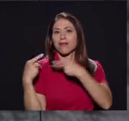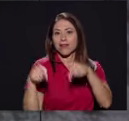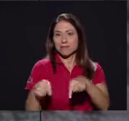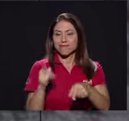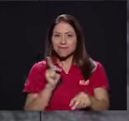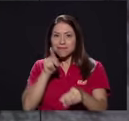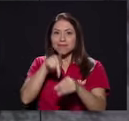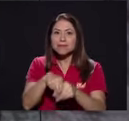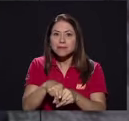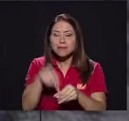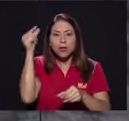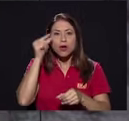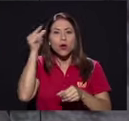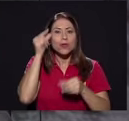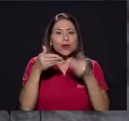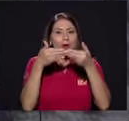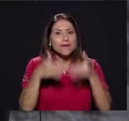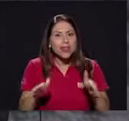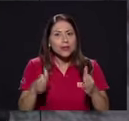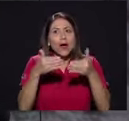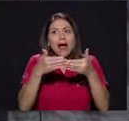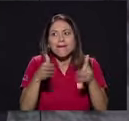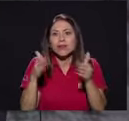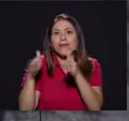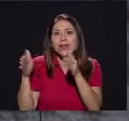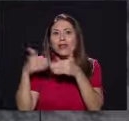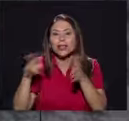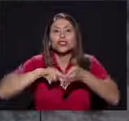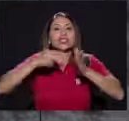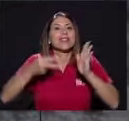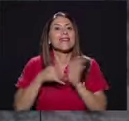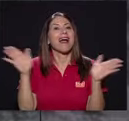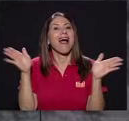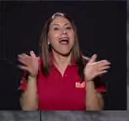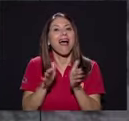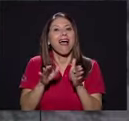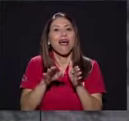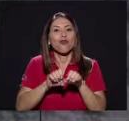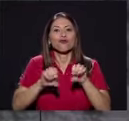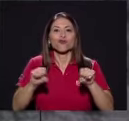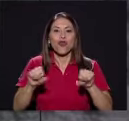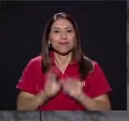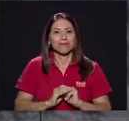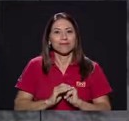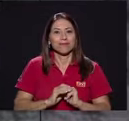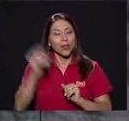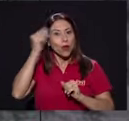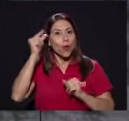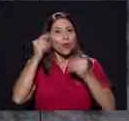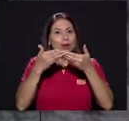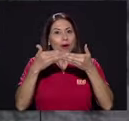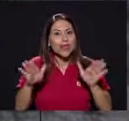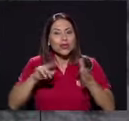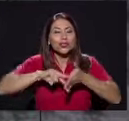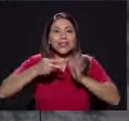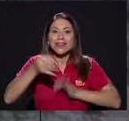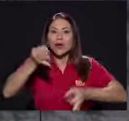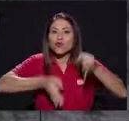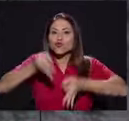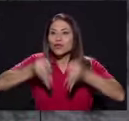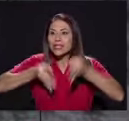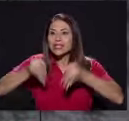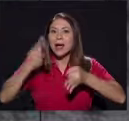aquello. En definitiva, gobierno abierto, mientras más gobierno abierto, menor corrupción, mientras más gobierno abierto, que la